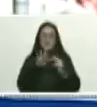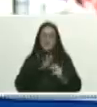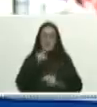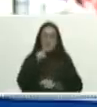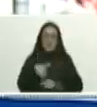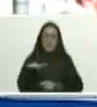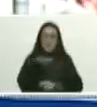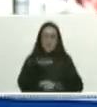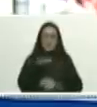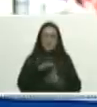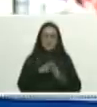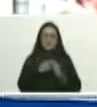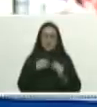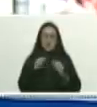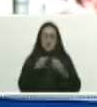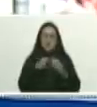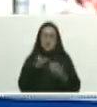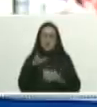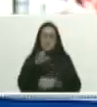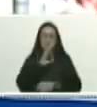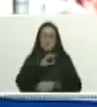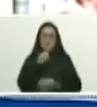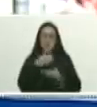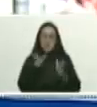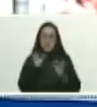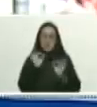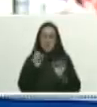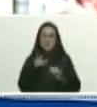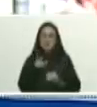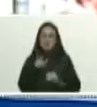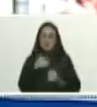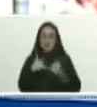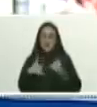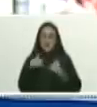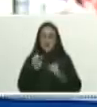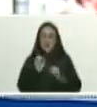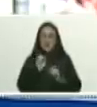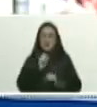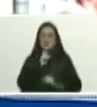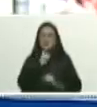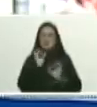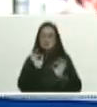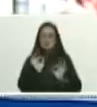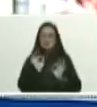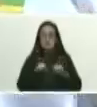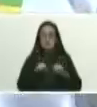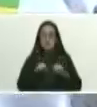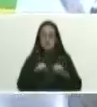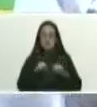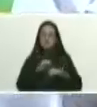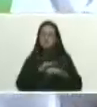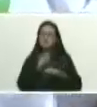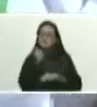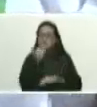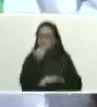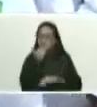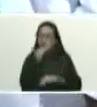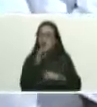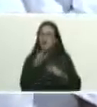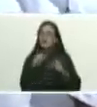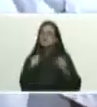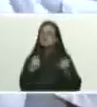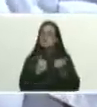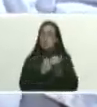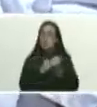pueblo, todos los entes públicos, es una de las líneas claves de la gran misión Vivienda Venezuela. 8, contribución de